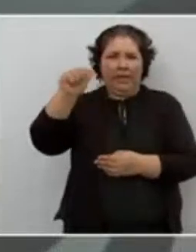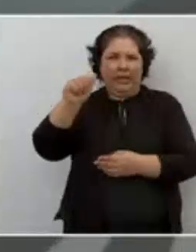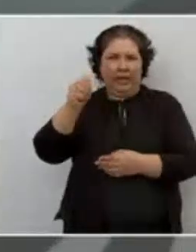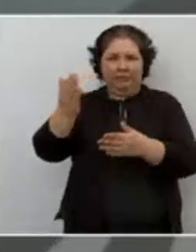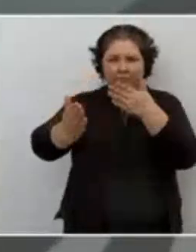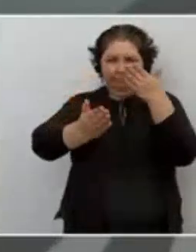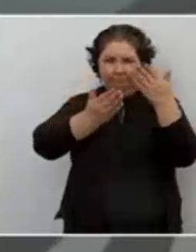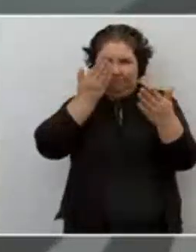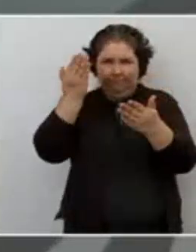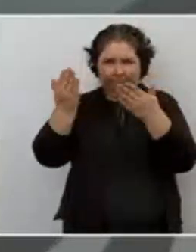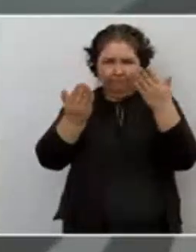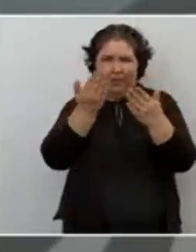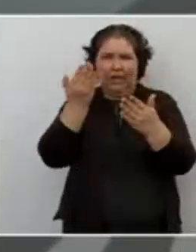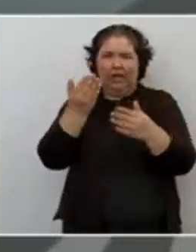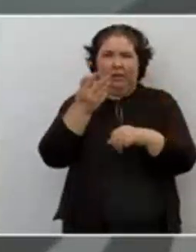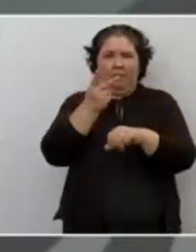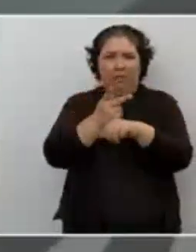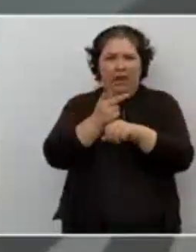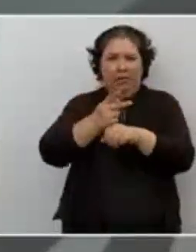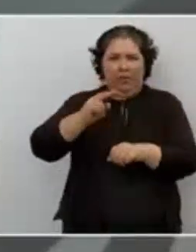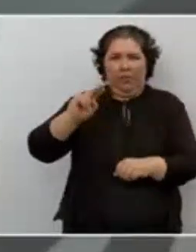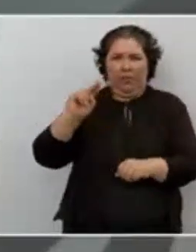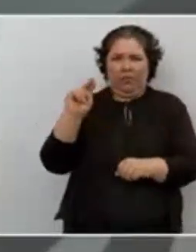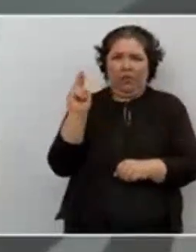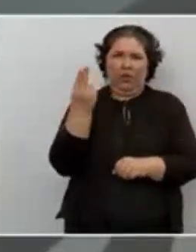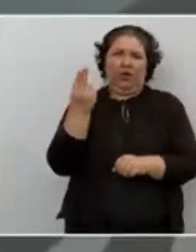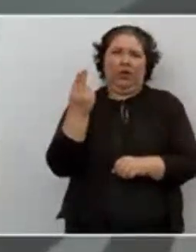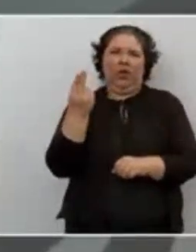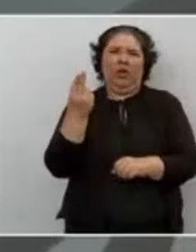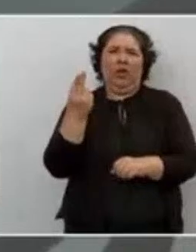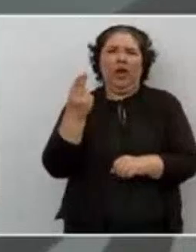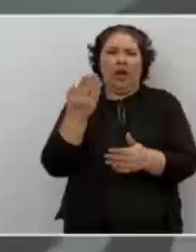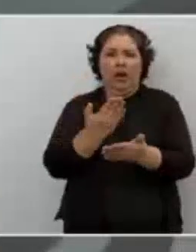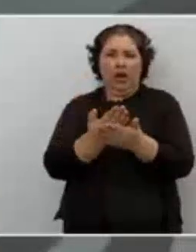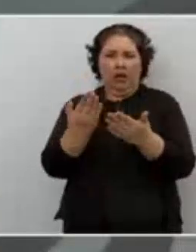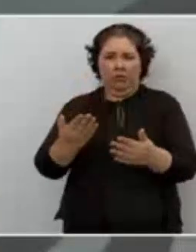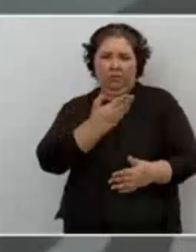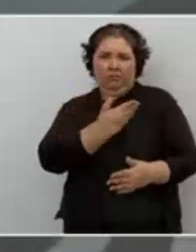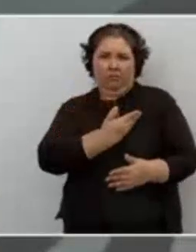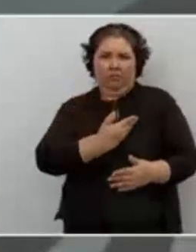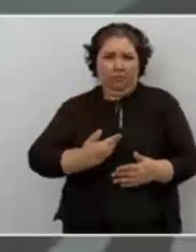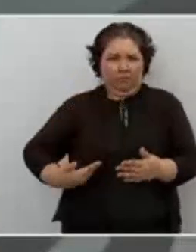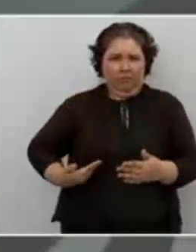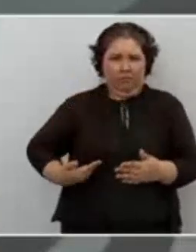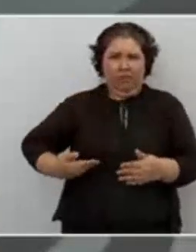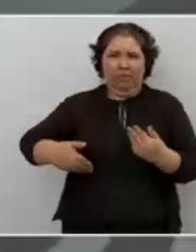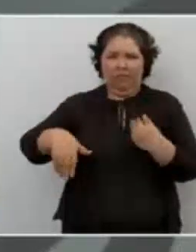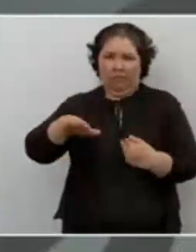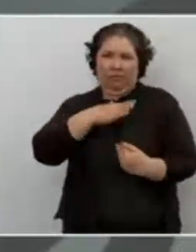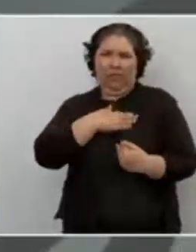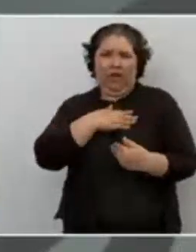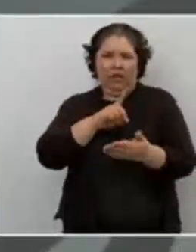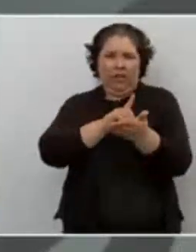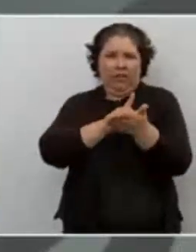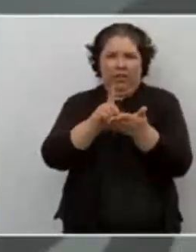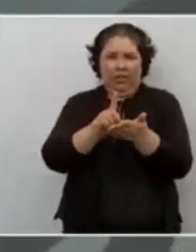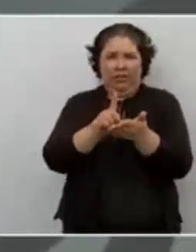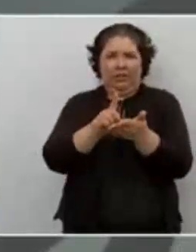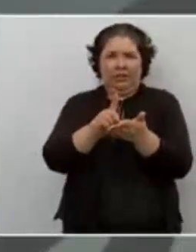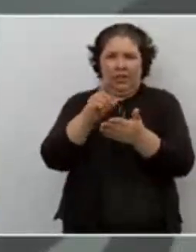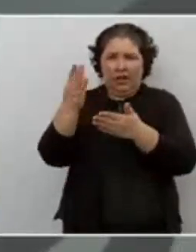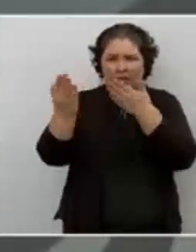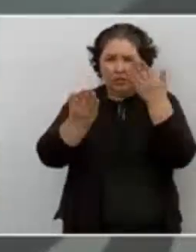estudiantes de media superior. Con el gobierno de nuestra presidenta ya es un derecho para los estudiantes